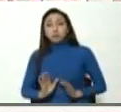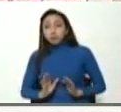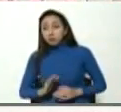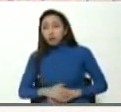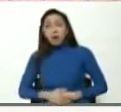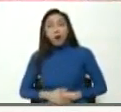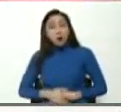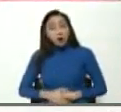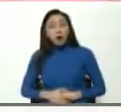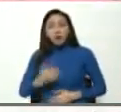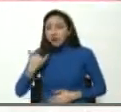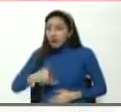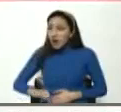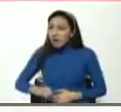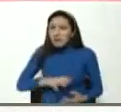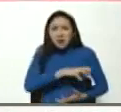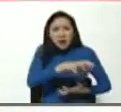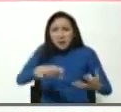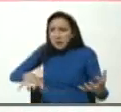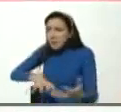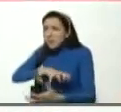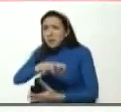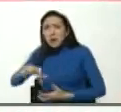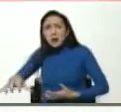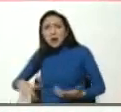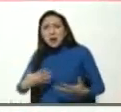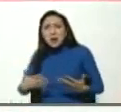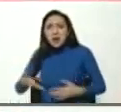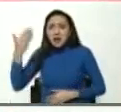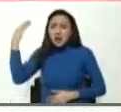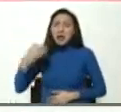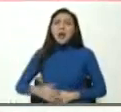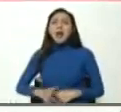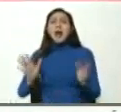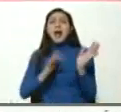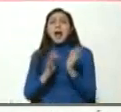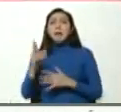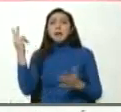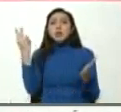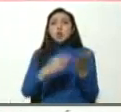incertidumbre de abril del 2002